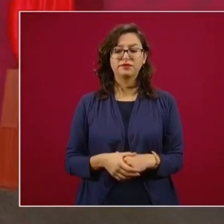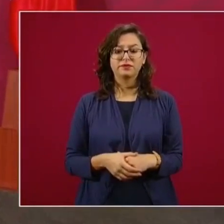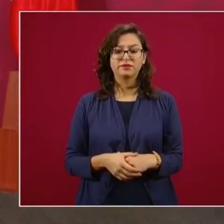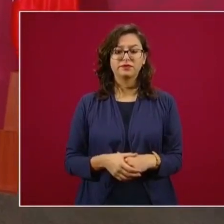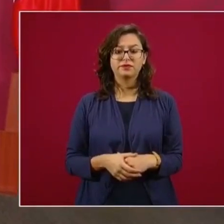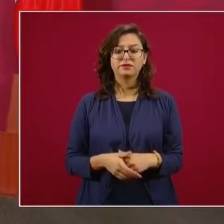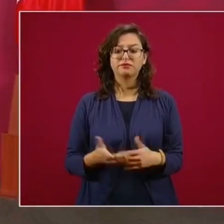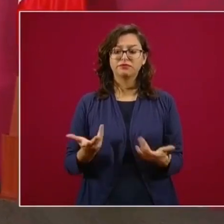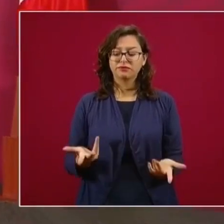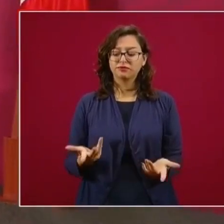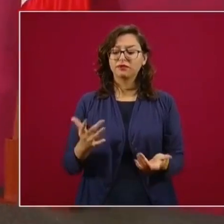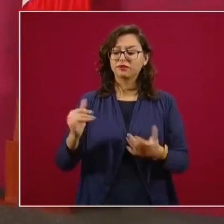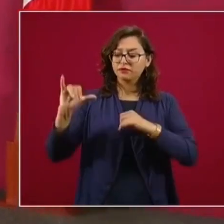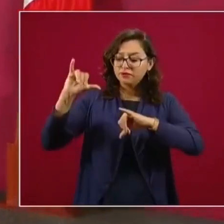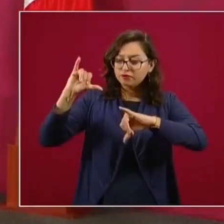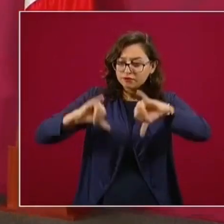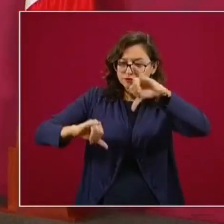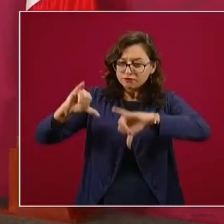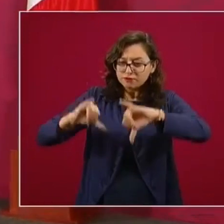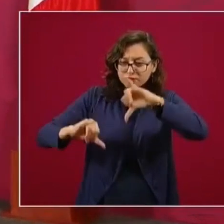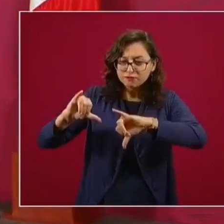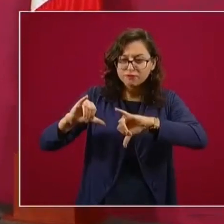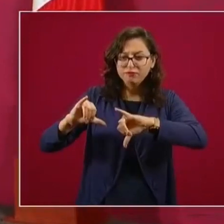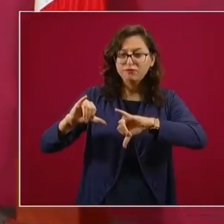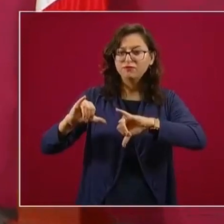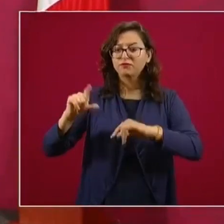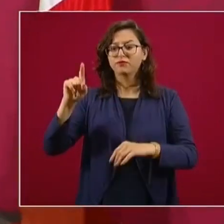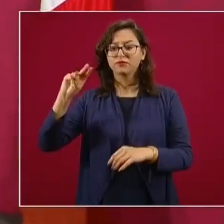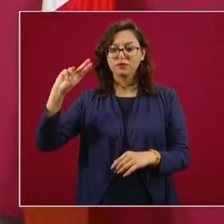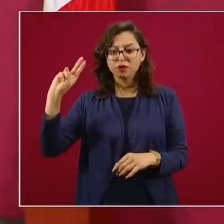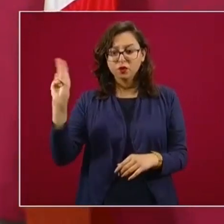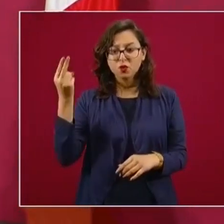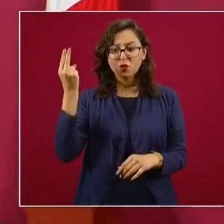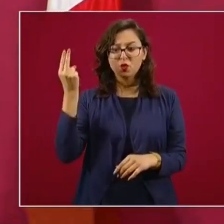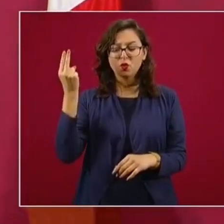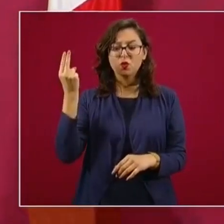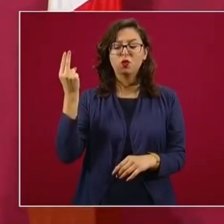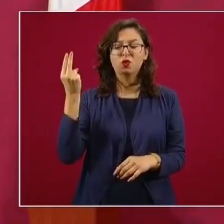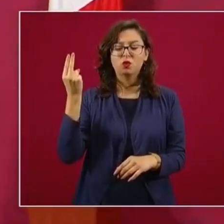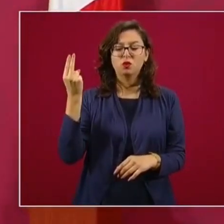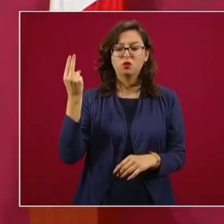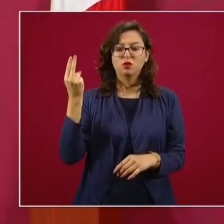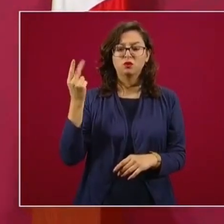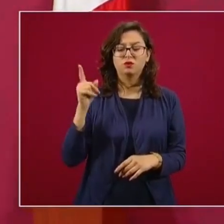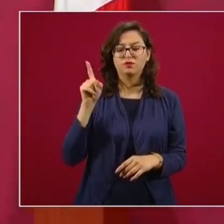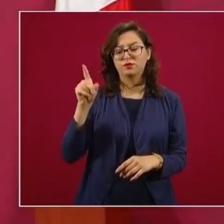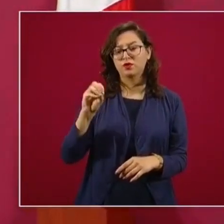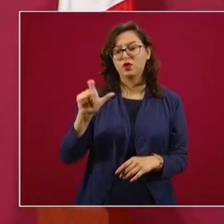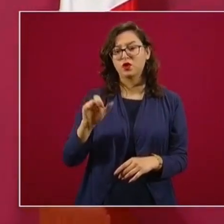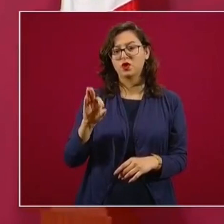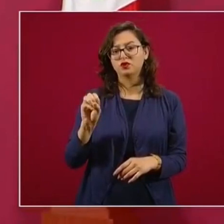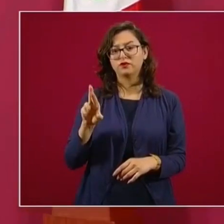el laboratorio y la Universidad de Oxford,